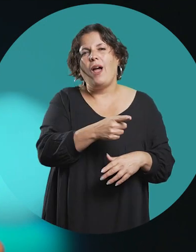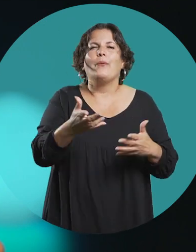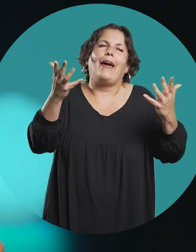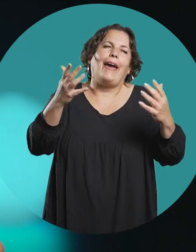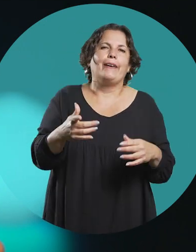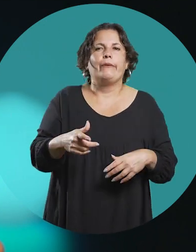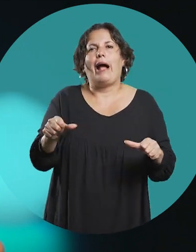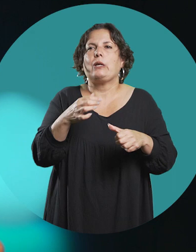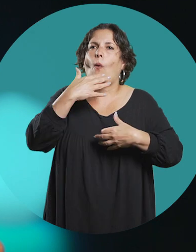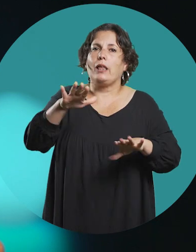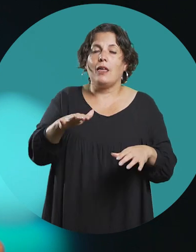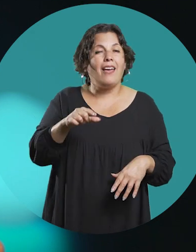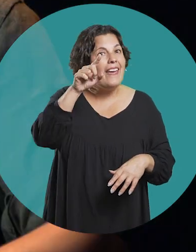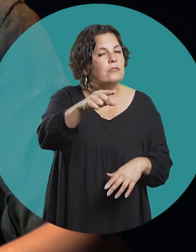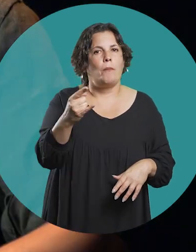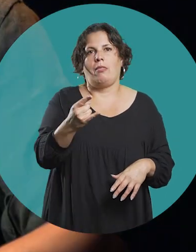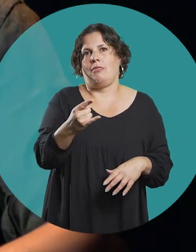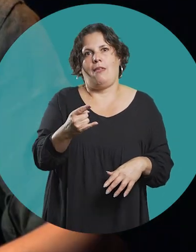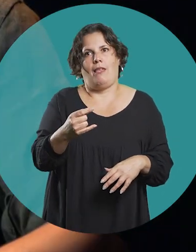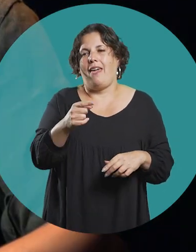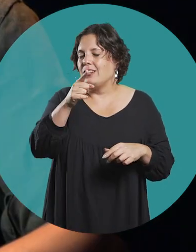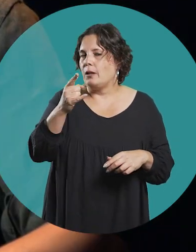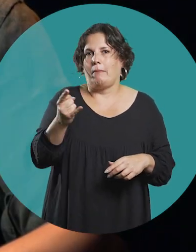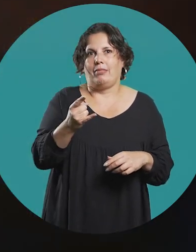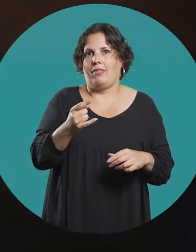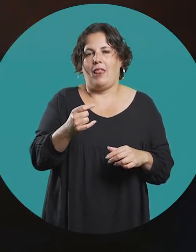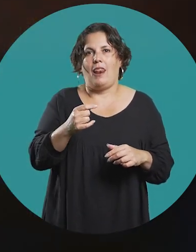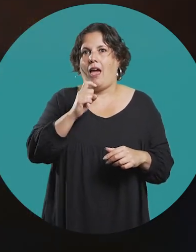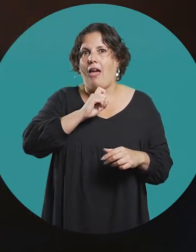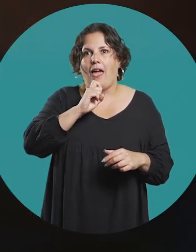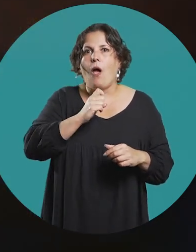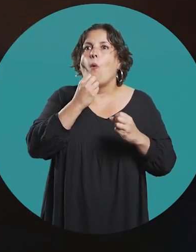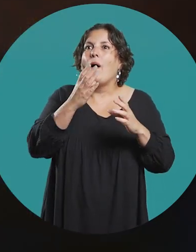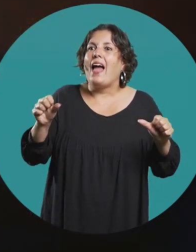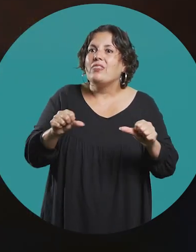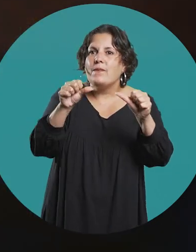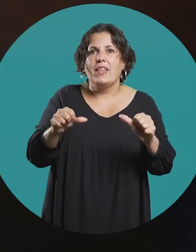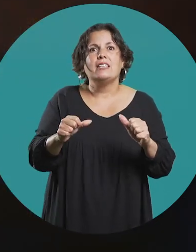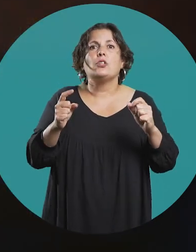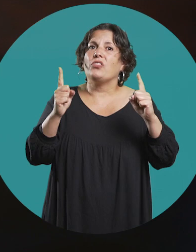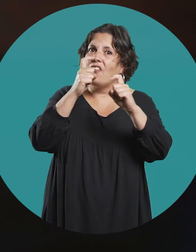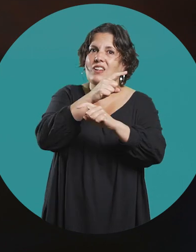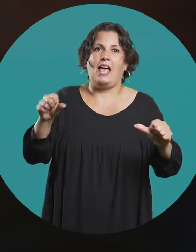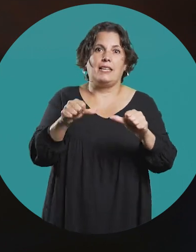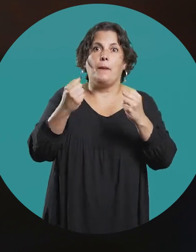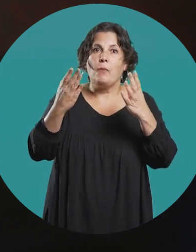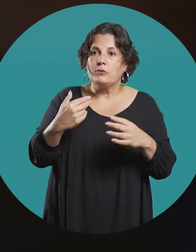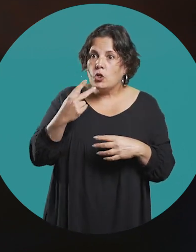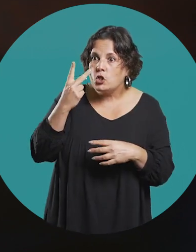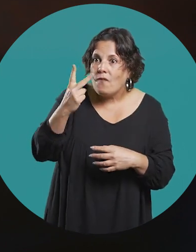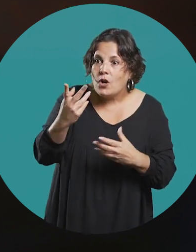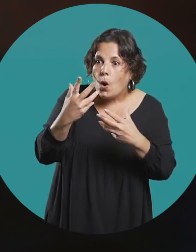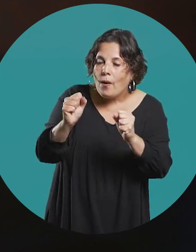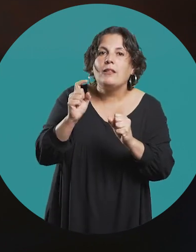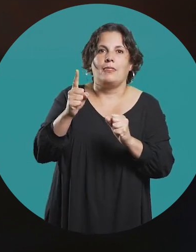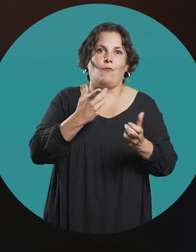así nomás y los hace cualquiera. Y es mentira, o sea, realmente es mentira. O sea, las buenas actividades son difíciles de hacer, por eso cuando uno las encuentra las